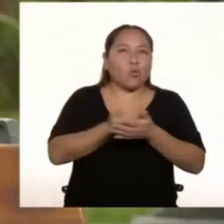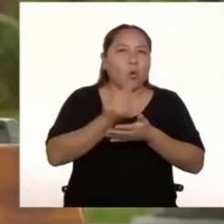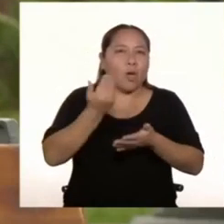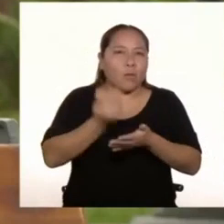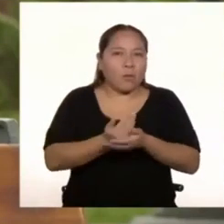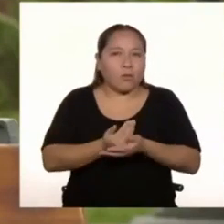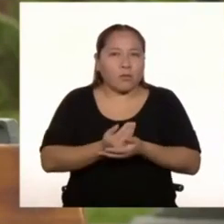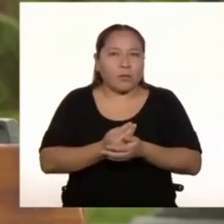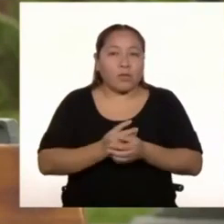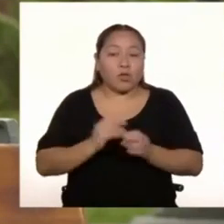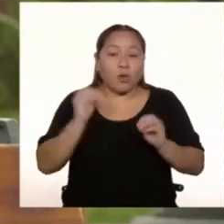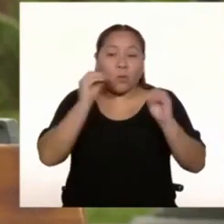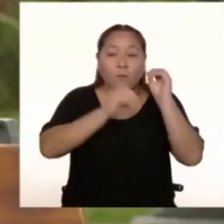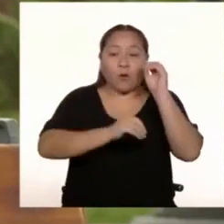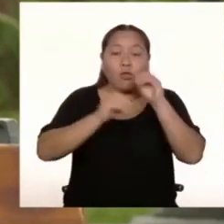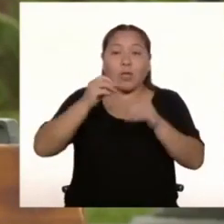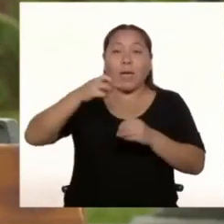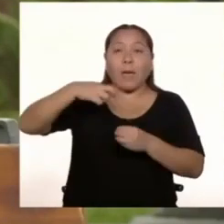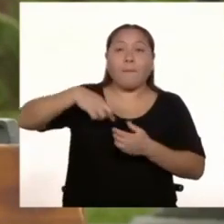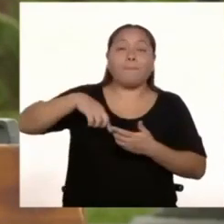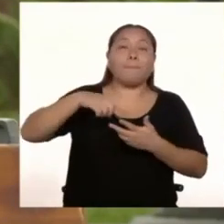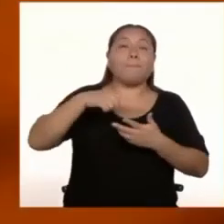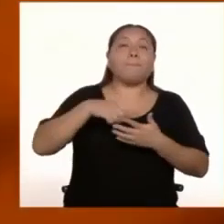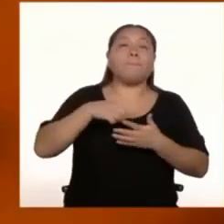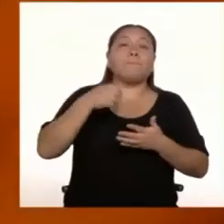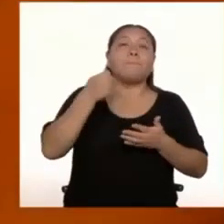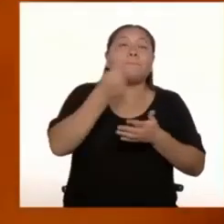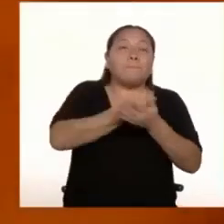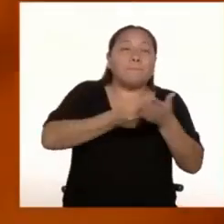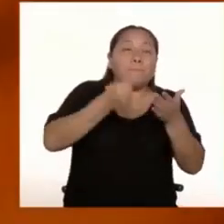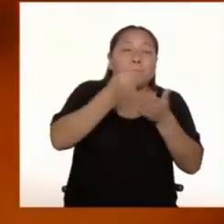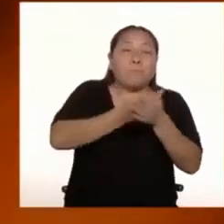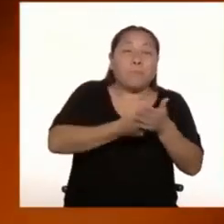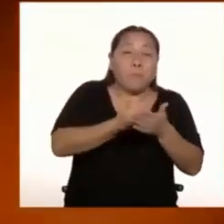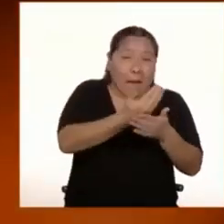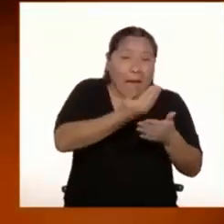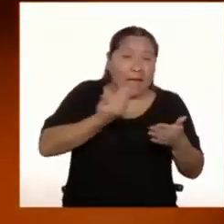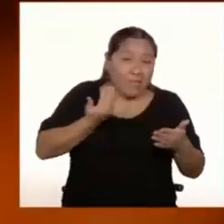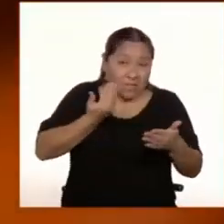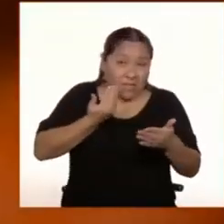próceres, precursores civiles.